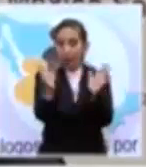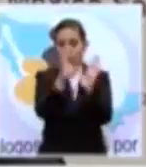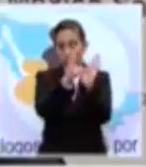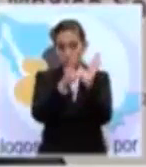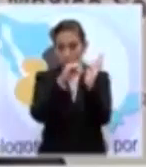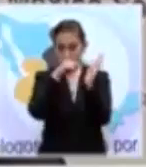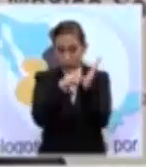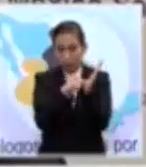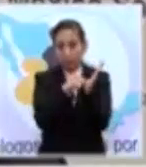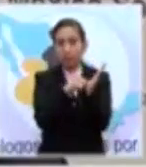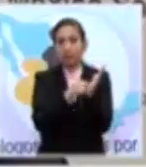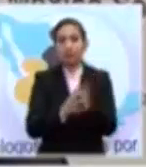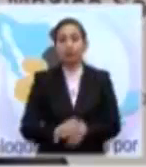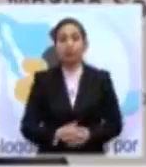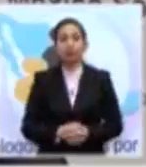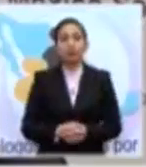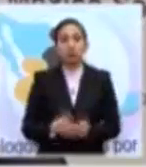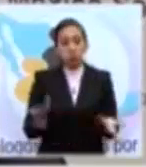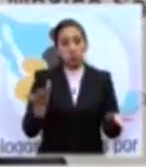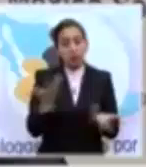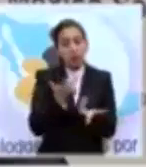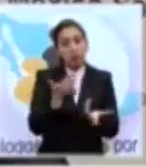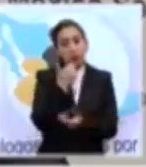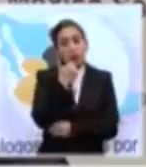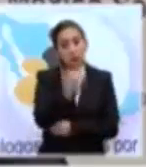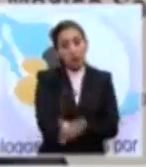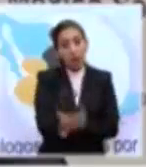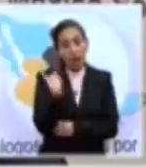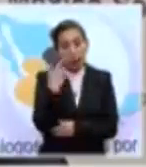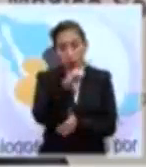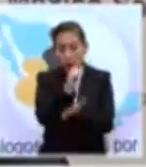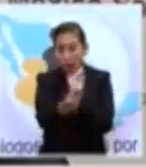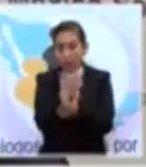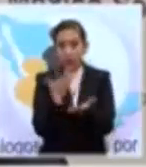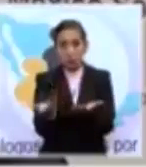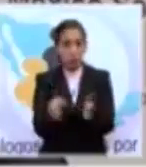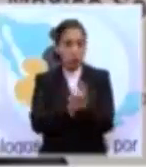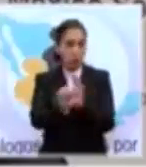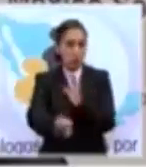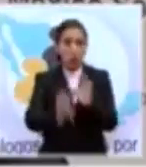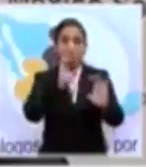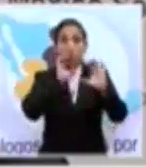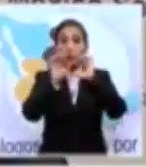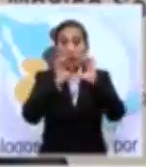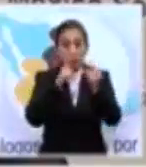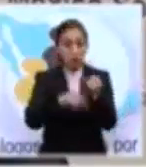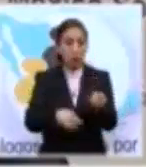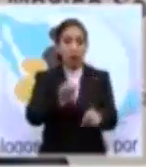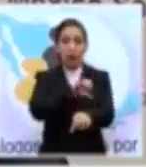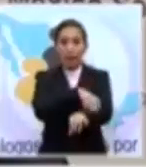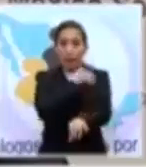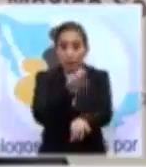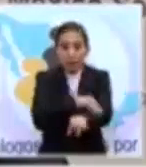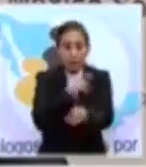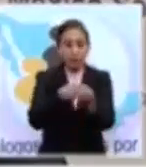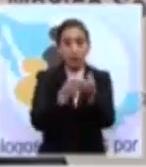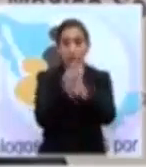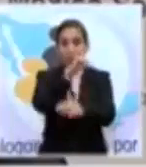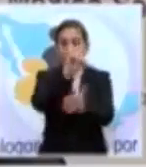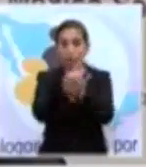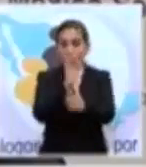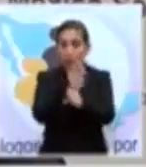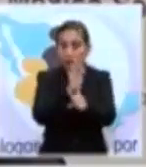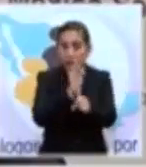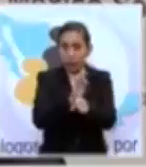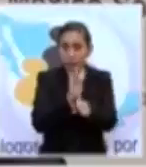constitucionales, logramos sacar reformas tan importantes como telecomunicaciones, energía, nueva ley de amparo, código